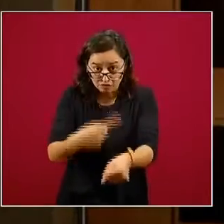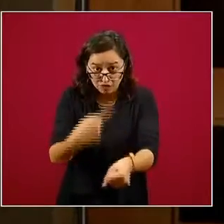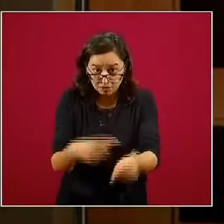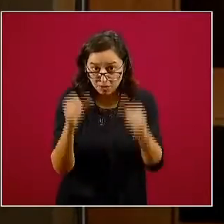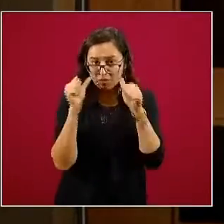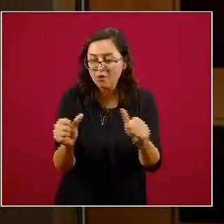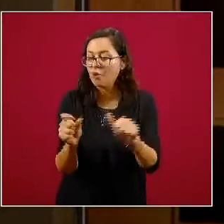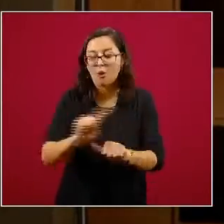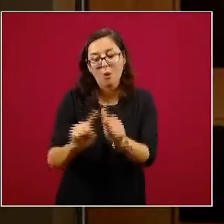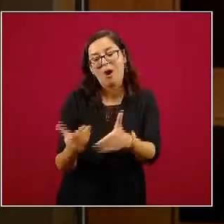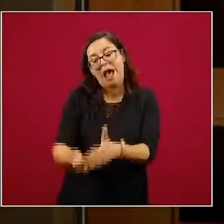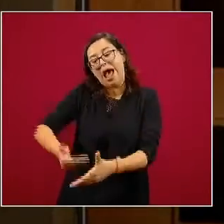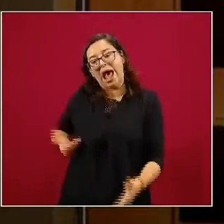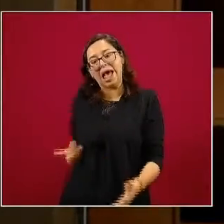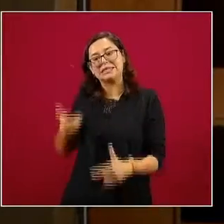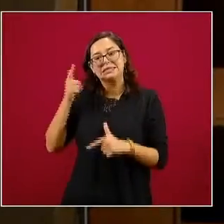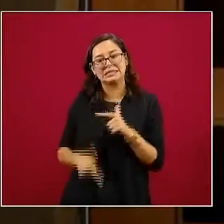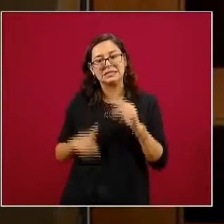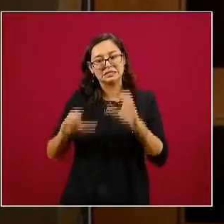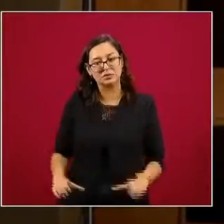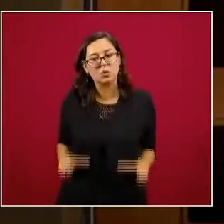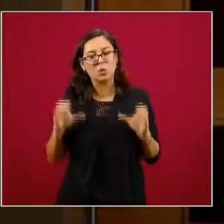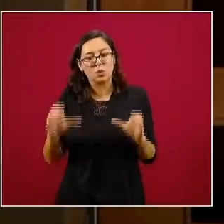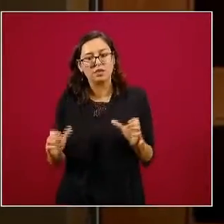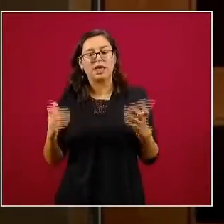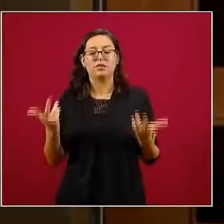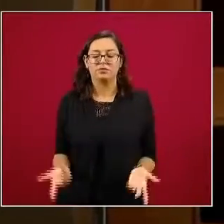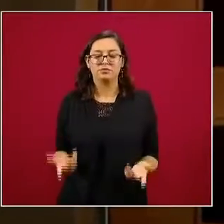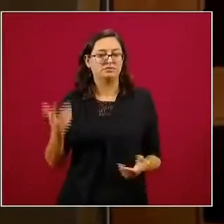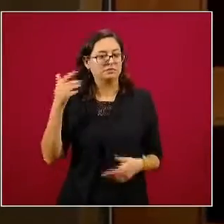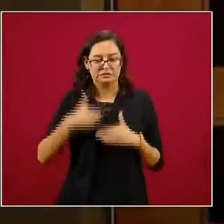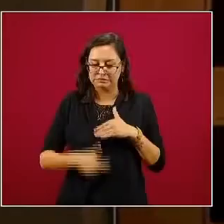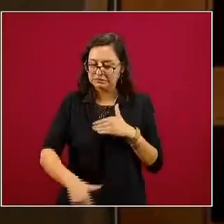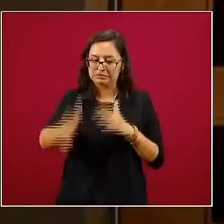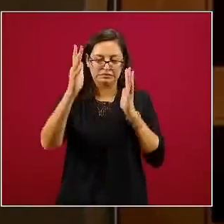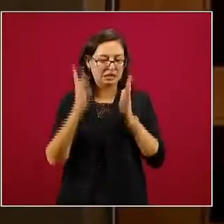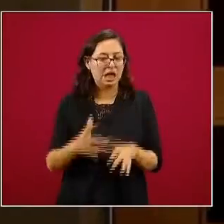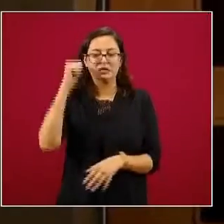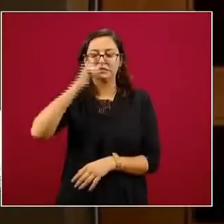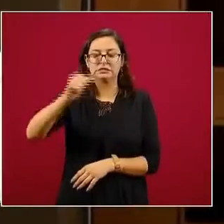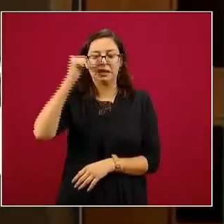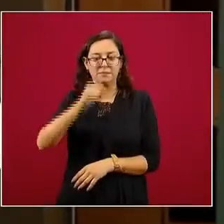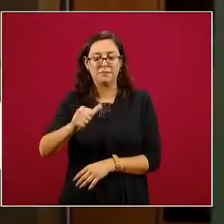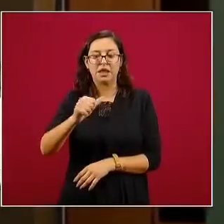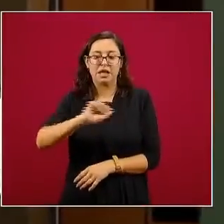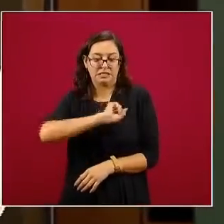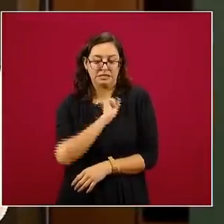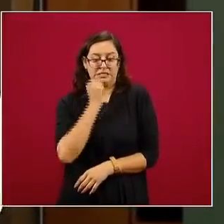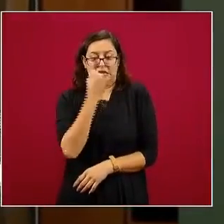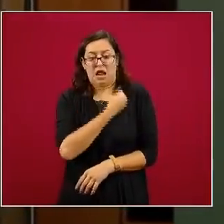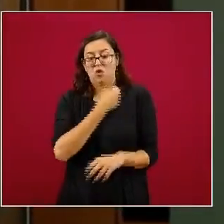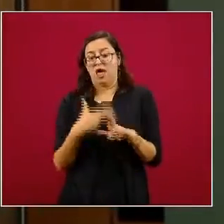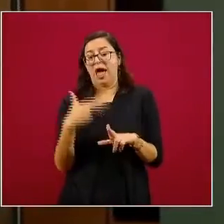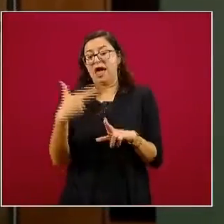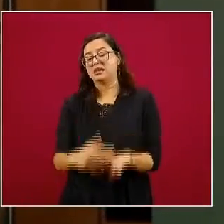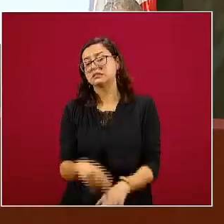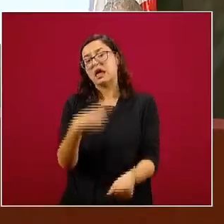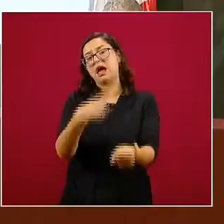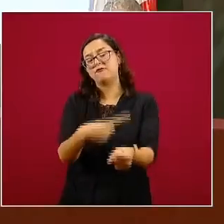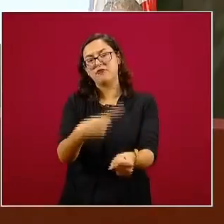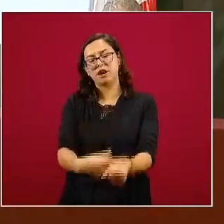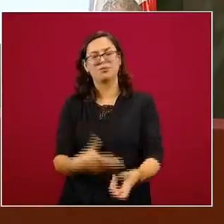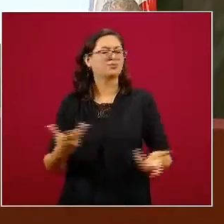de diferentes tamaños. Tenemos hospitales como el de Zacapuaxtla, que es el más grande, con 52 camas, o el